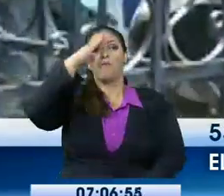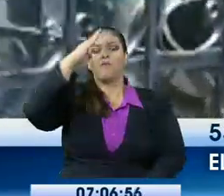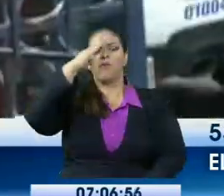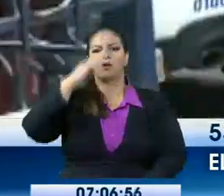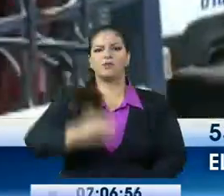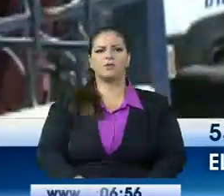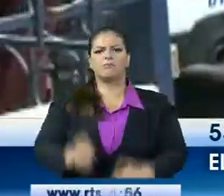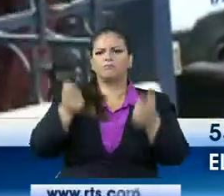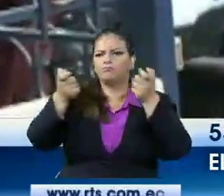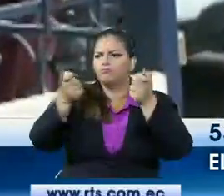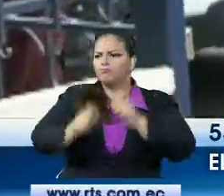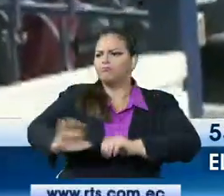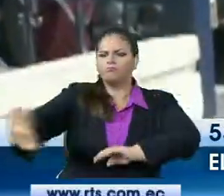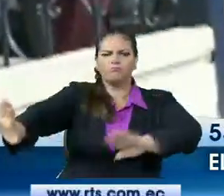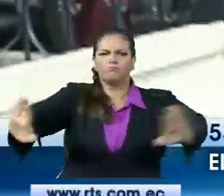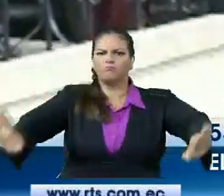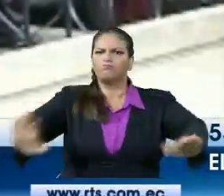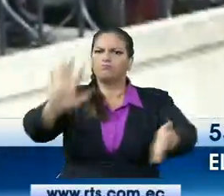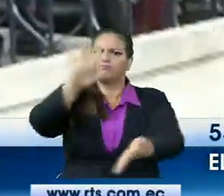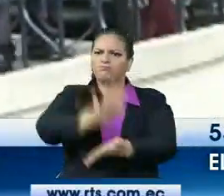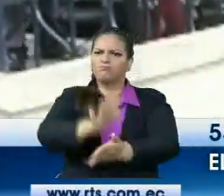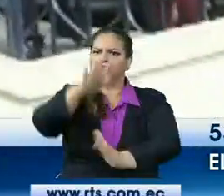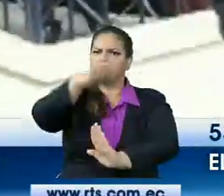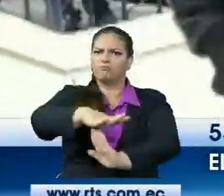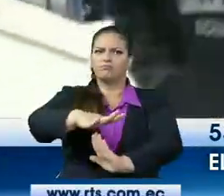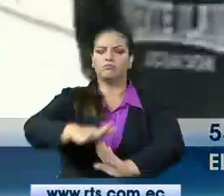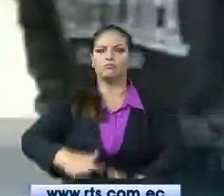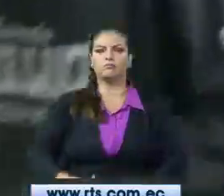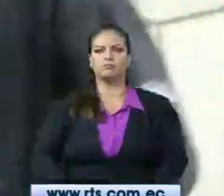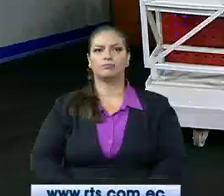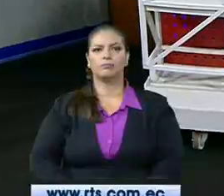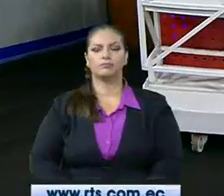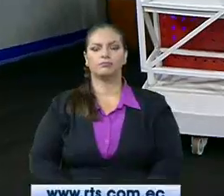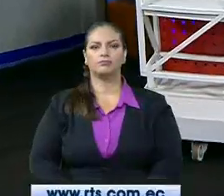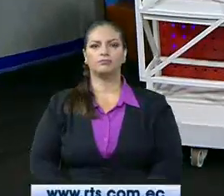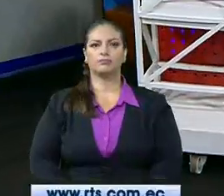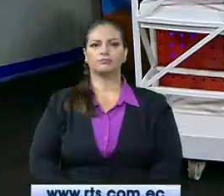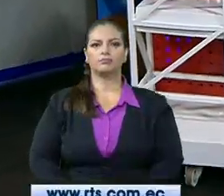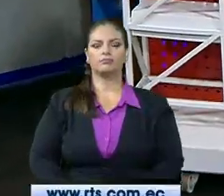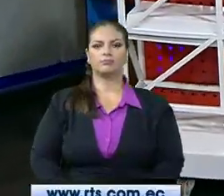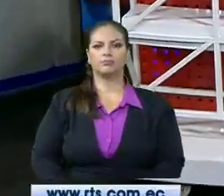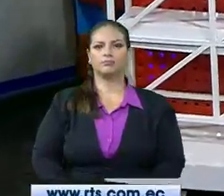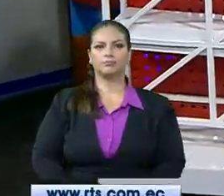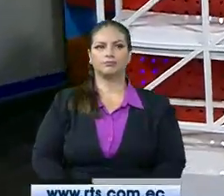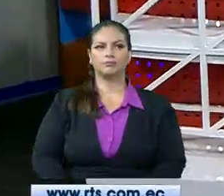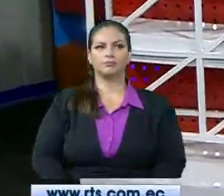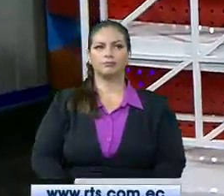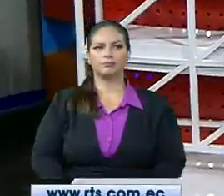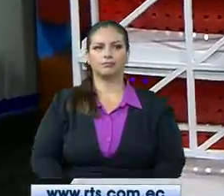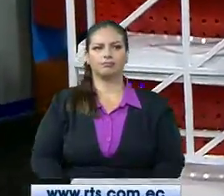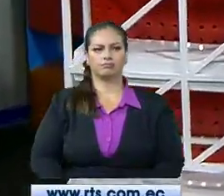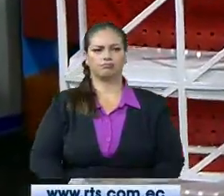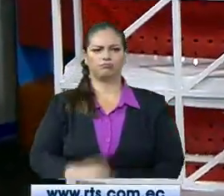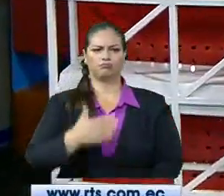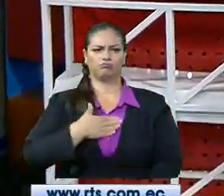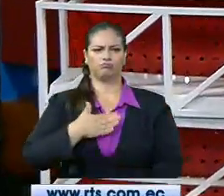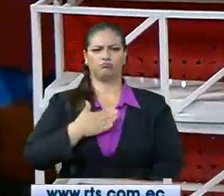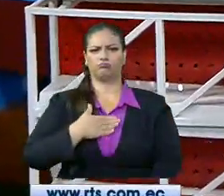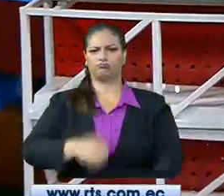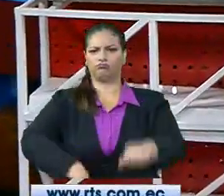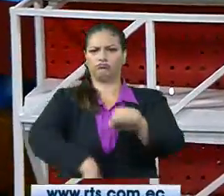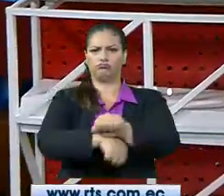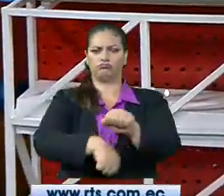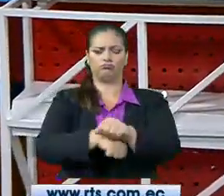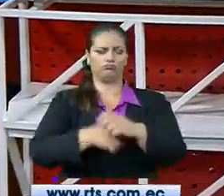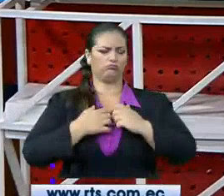pase a mayores. Y a esto le llaman hinchas. Debe ser de